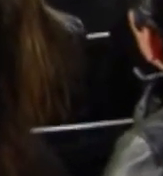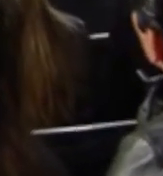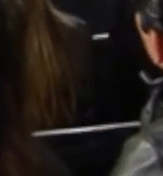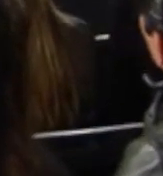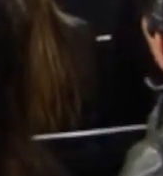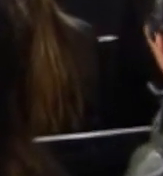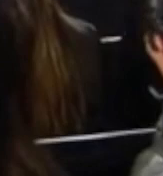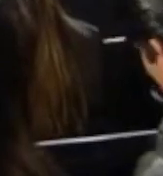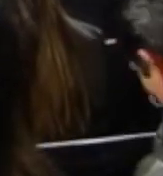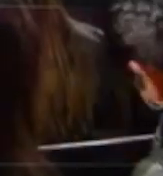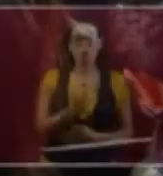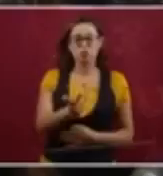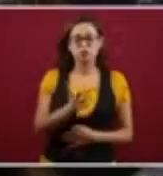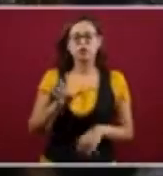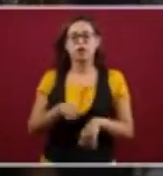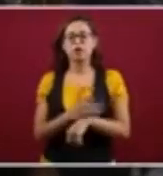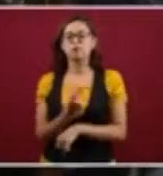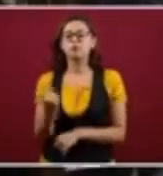porque